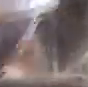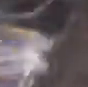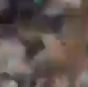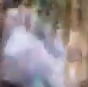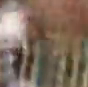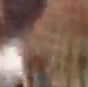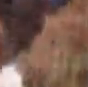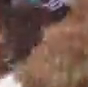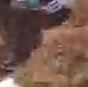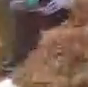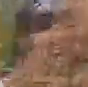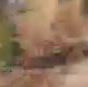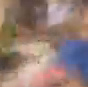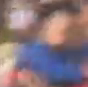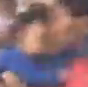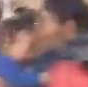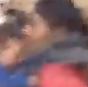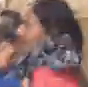ah